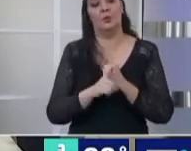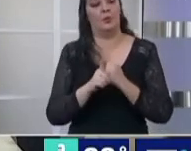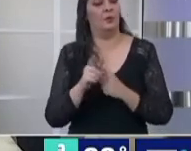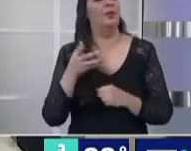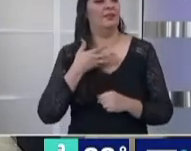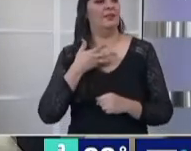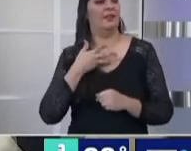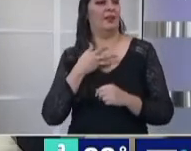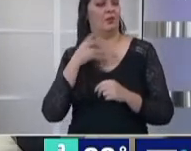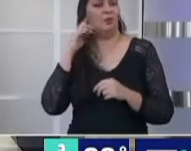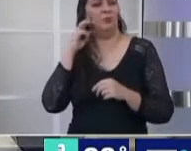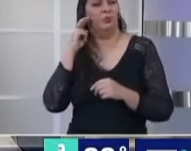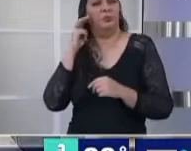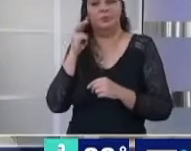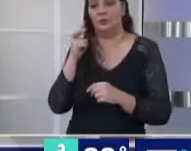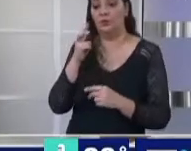de